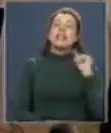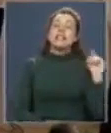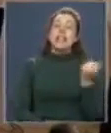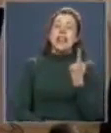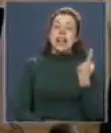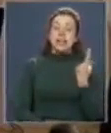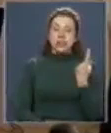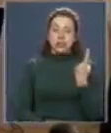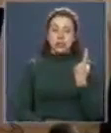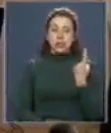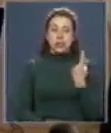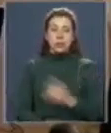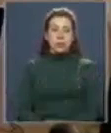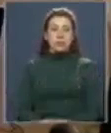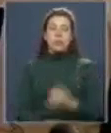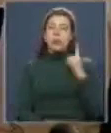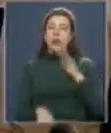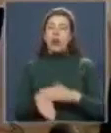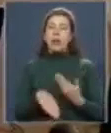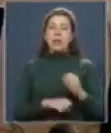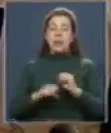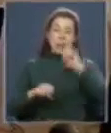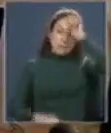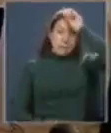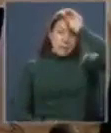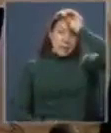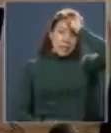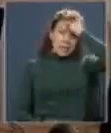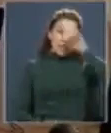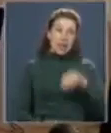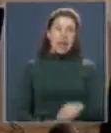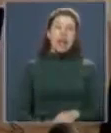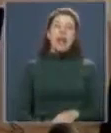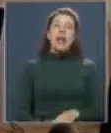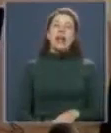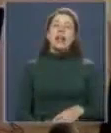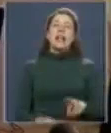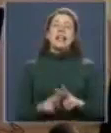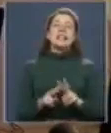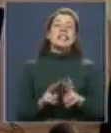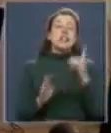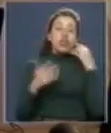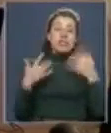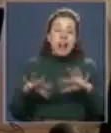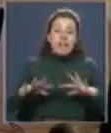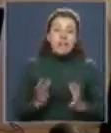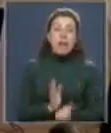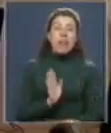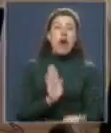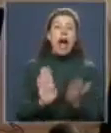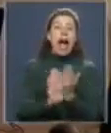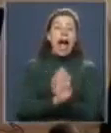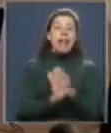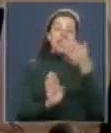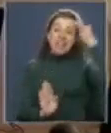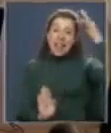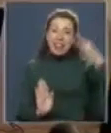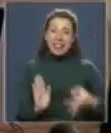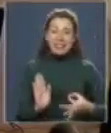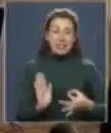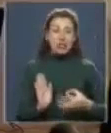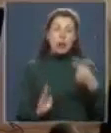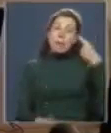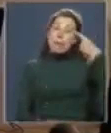nacional, exceptuando las concesiones mineras que se hubieran constituido válidamente antes de esta determinación.